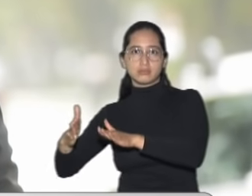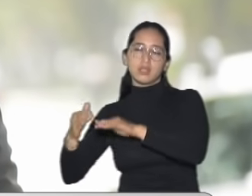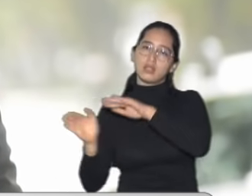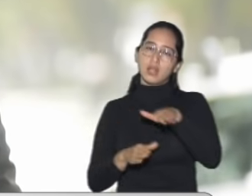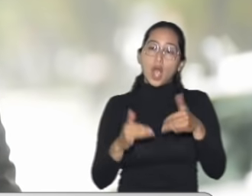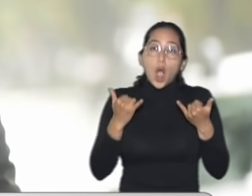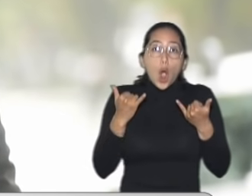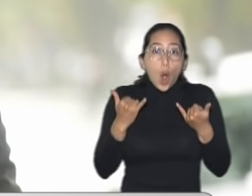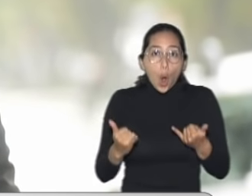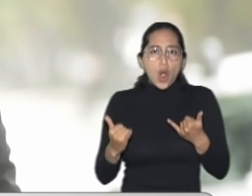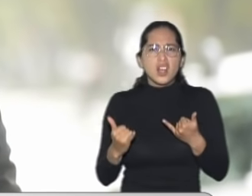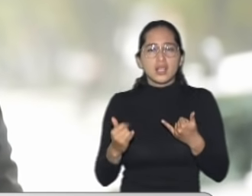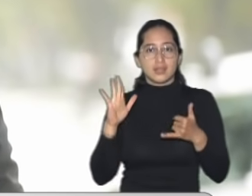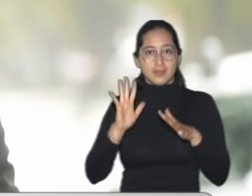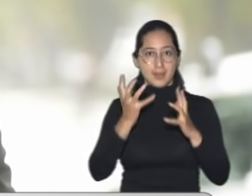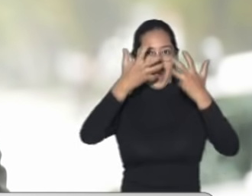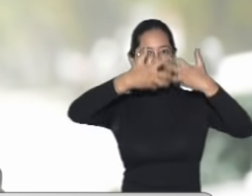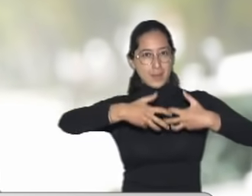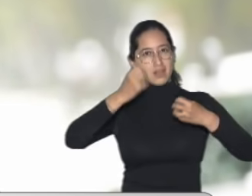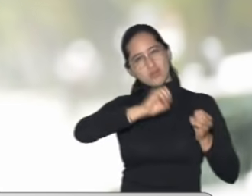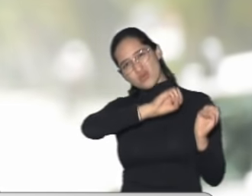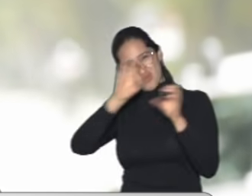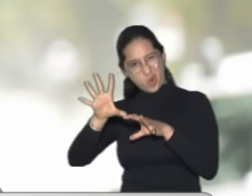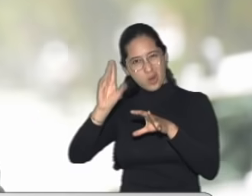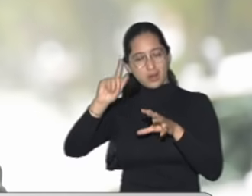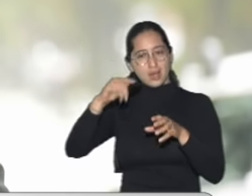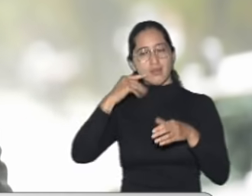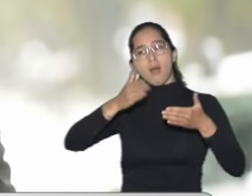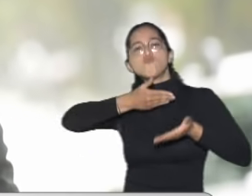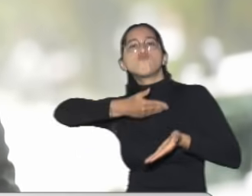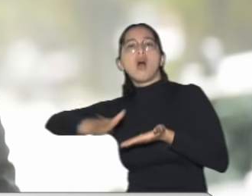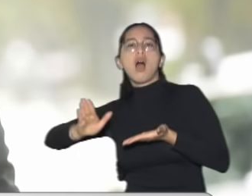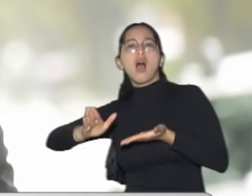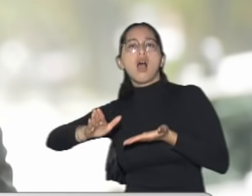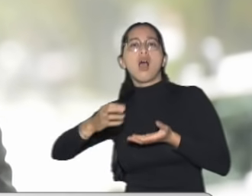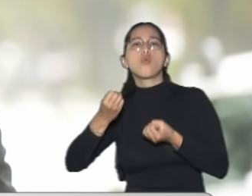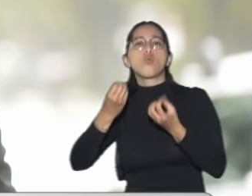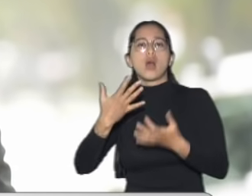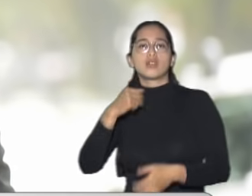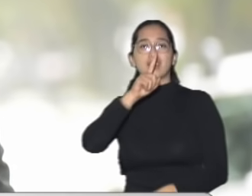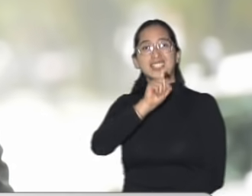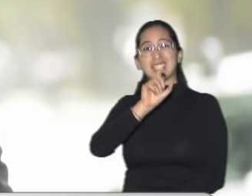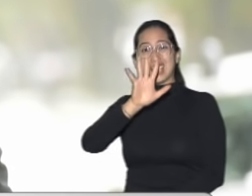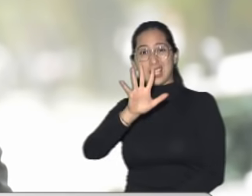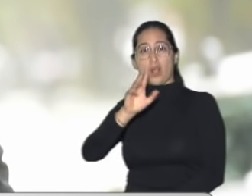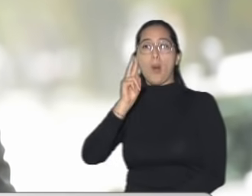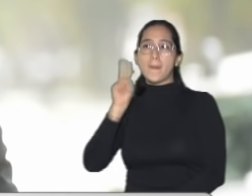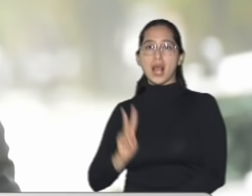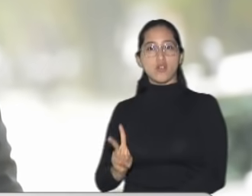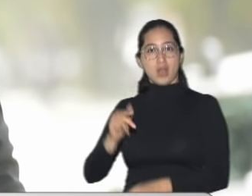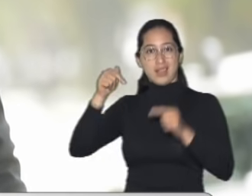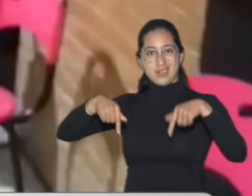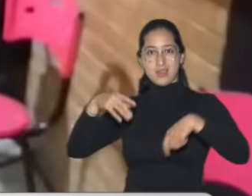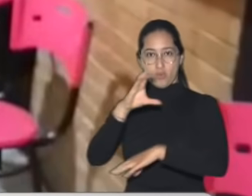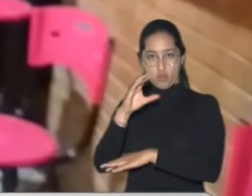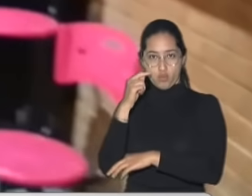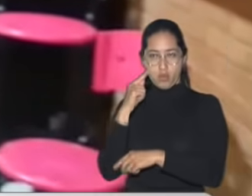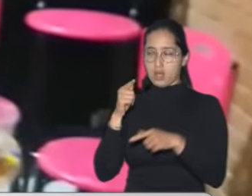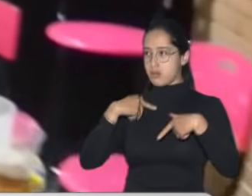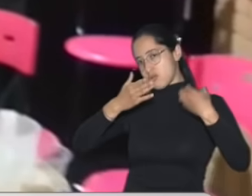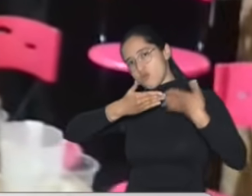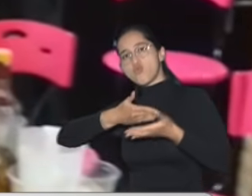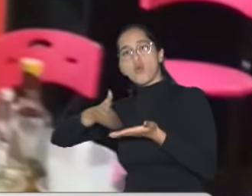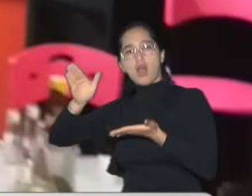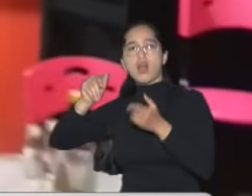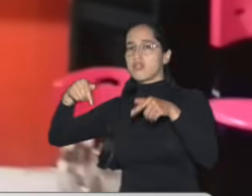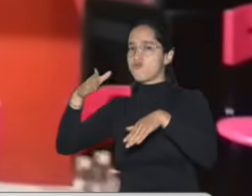expulsados por parte de Migración Colombia 65 extranjeros que participaron en una fiesta clandestina en Bogotá. Tras